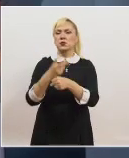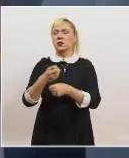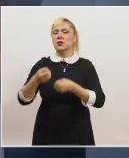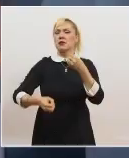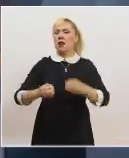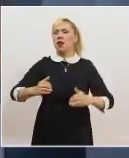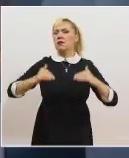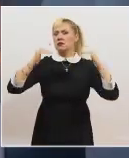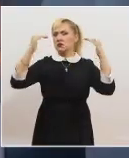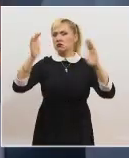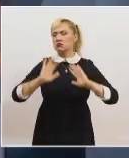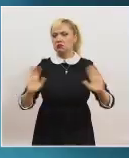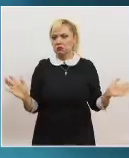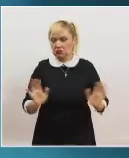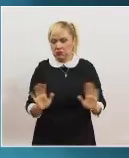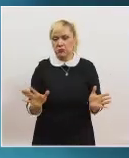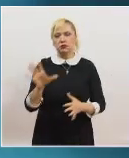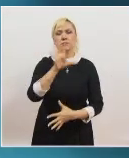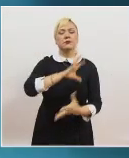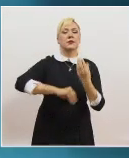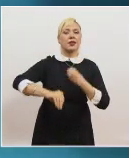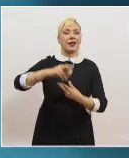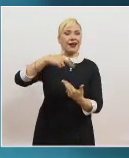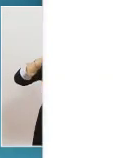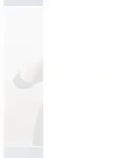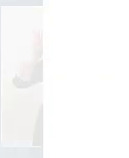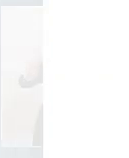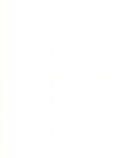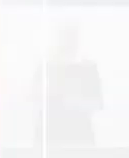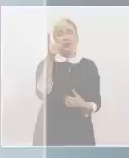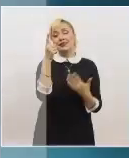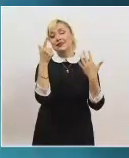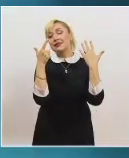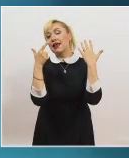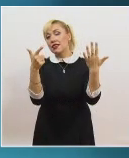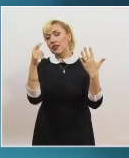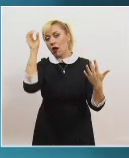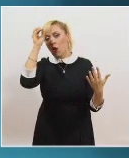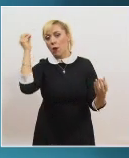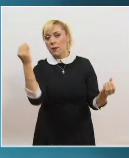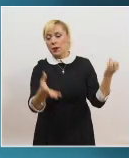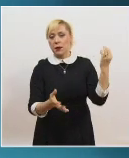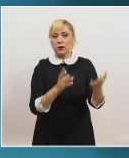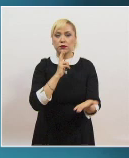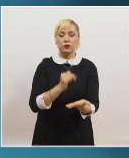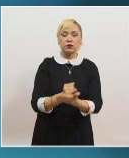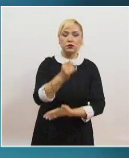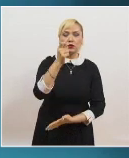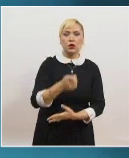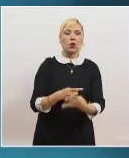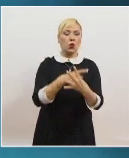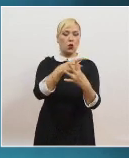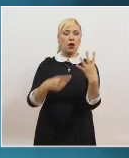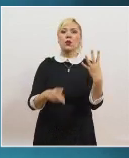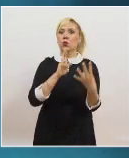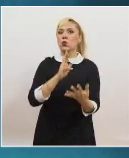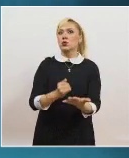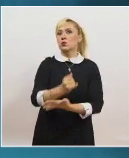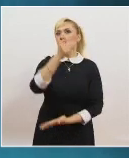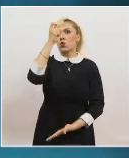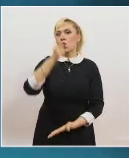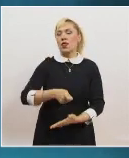Corte. En el caso de los plenos regionales, se dieron a conocer 7 criterios, de los cuales 4 son jurisprudencias y